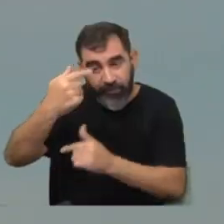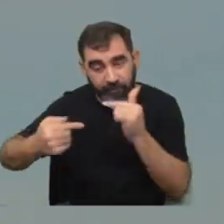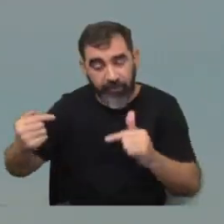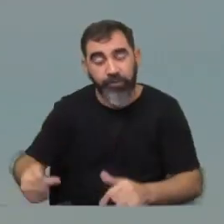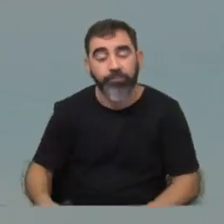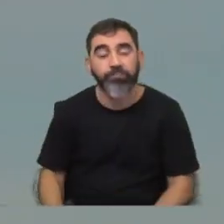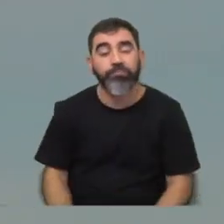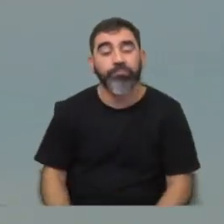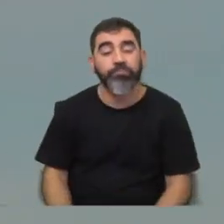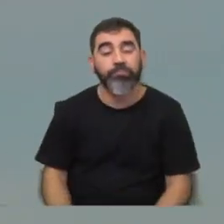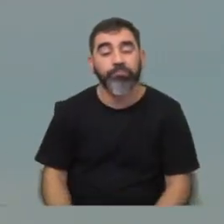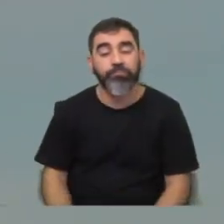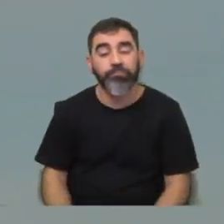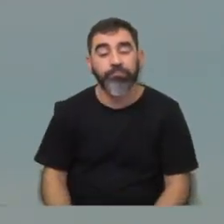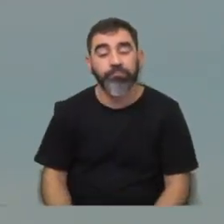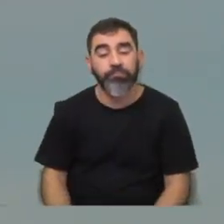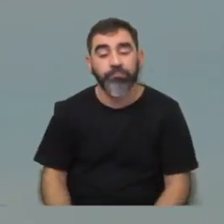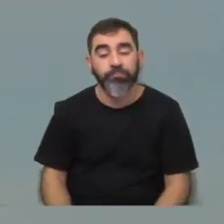hablamos recién.